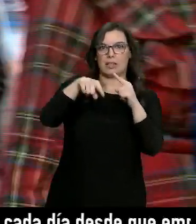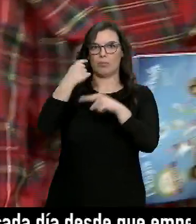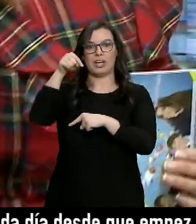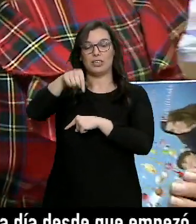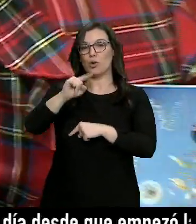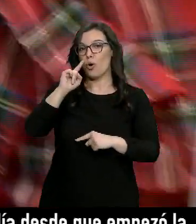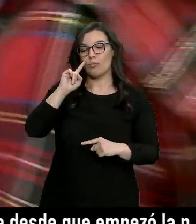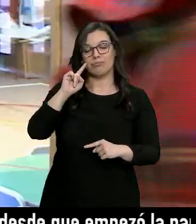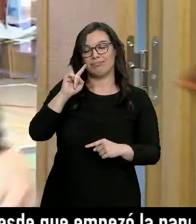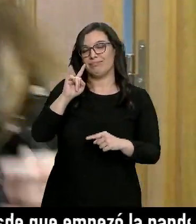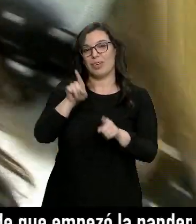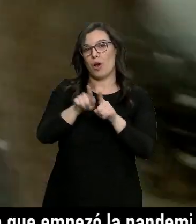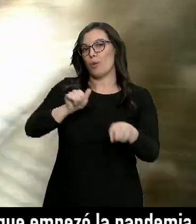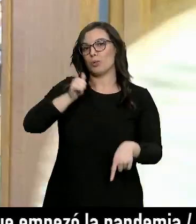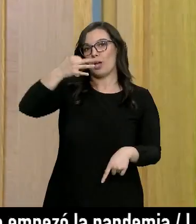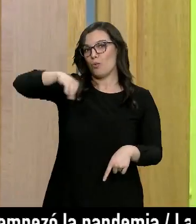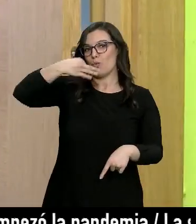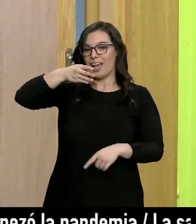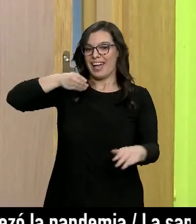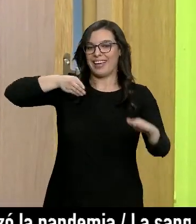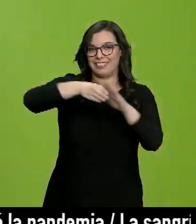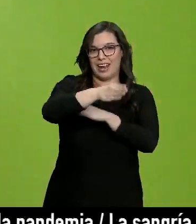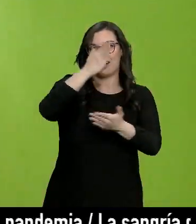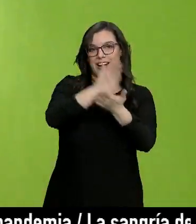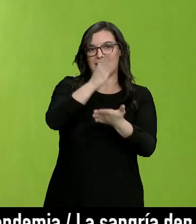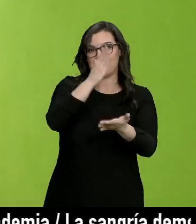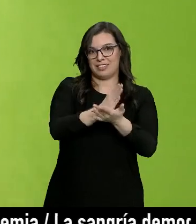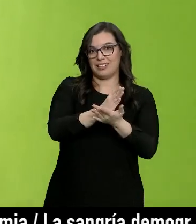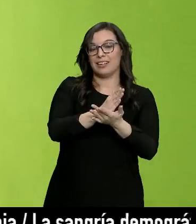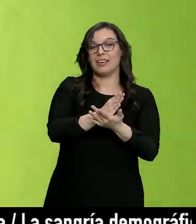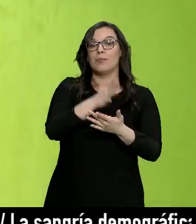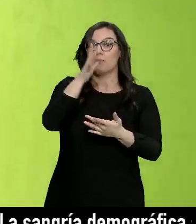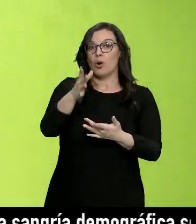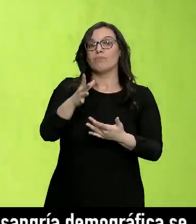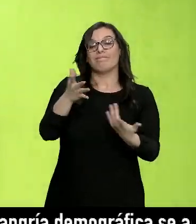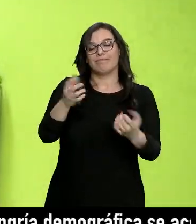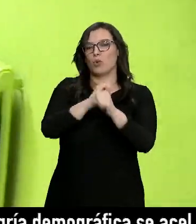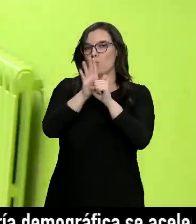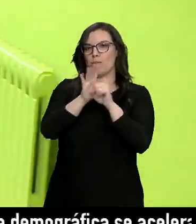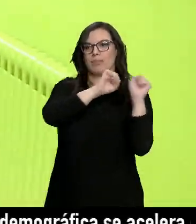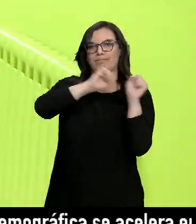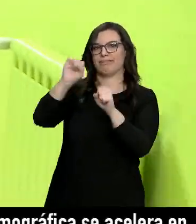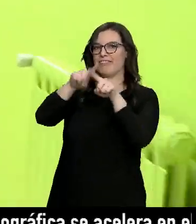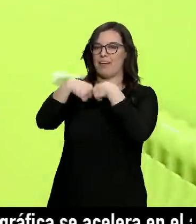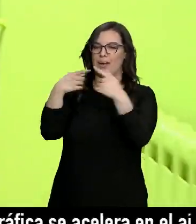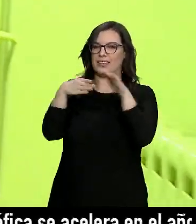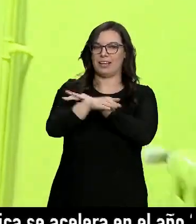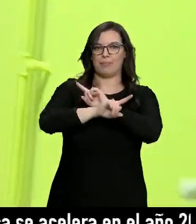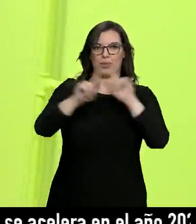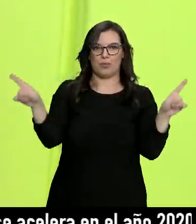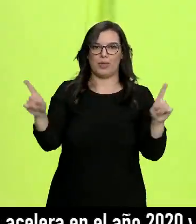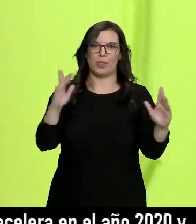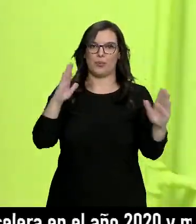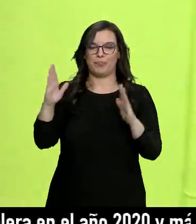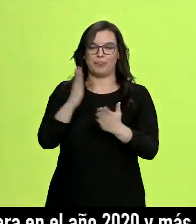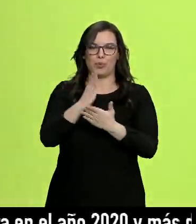la única oportunidad de los padres de pisar la futura clase de sus hijos, porque el COVID impide a las familias entrar a los centros durante